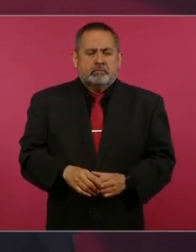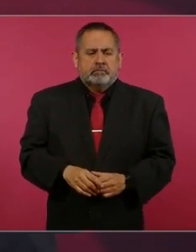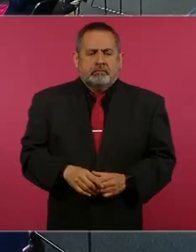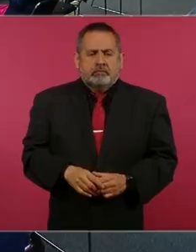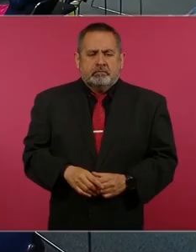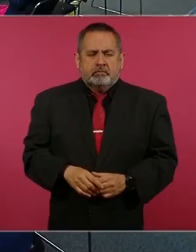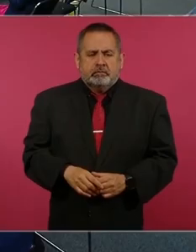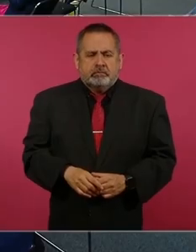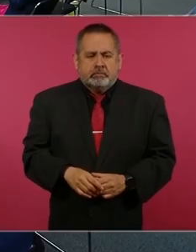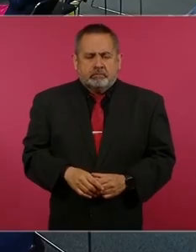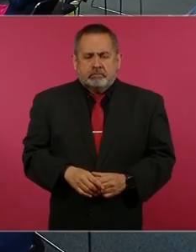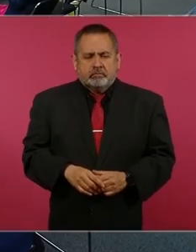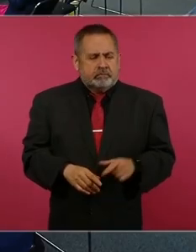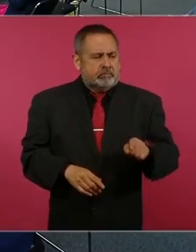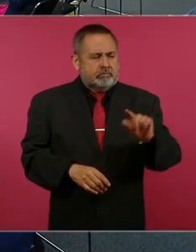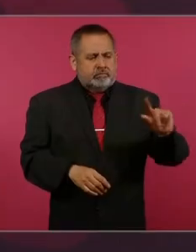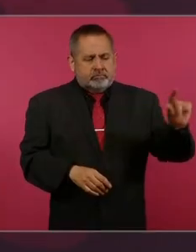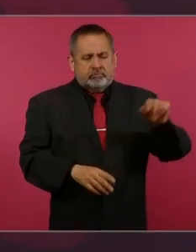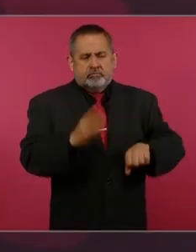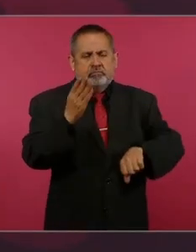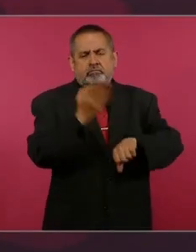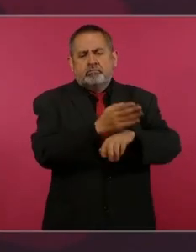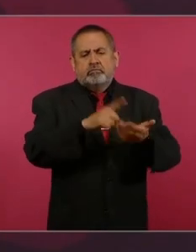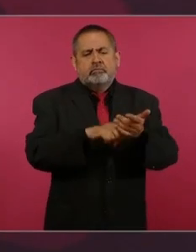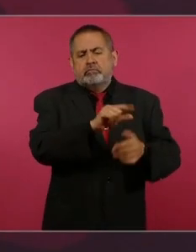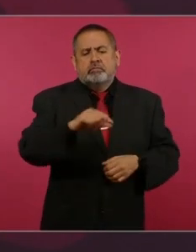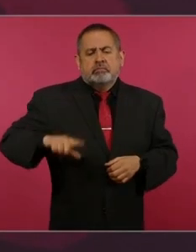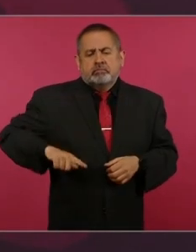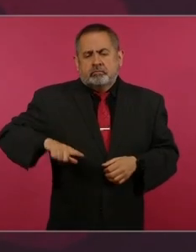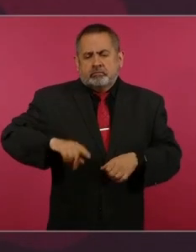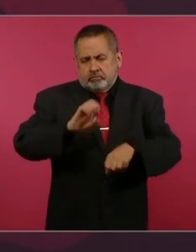a las autoridades, al gobierno